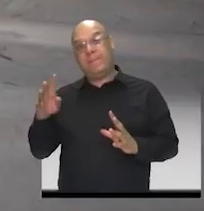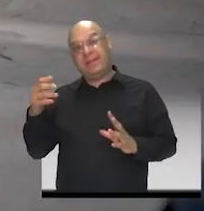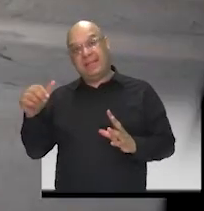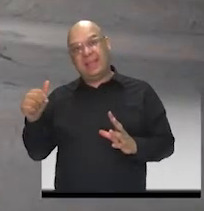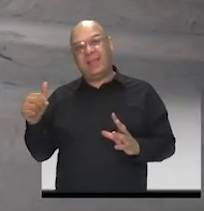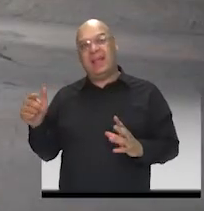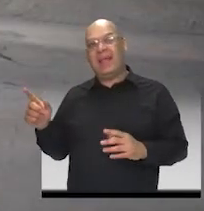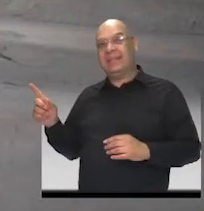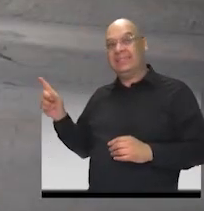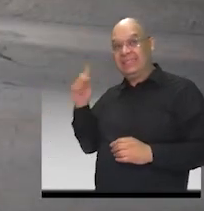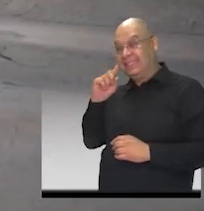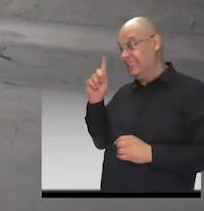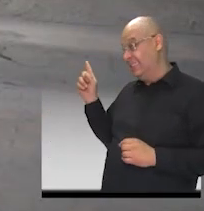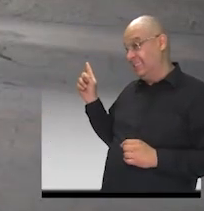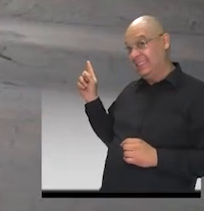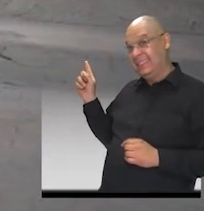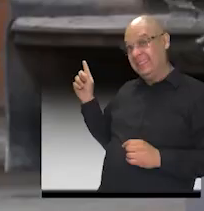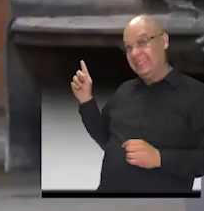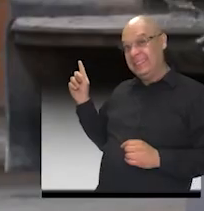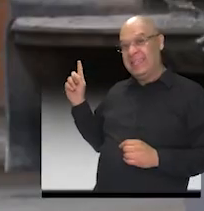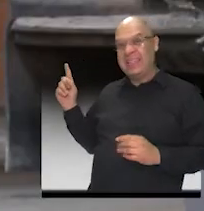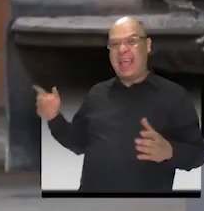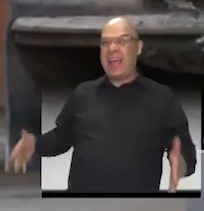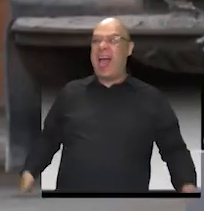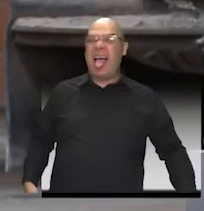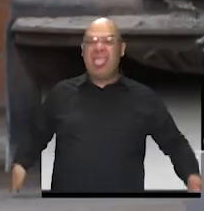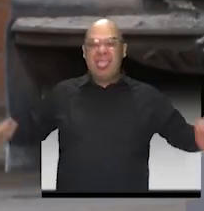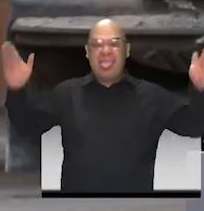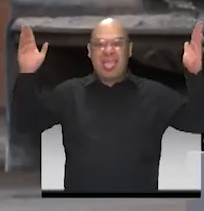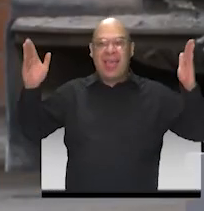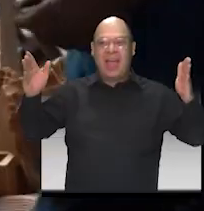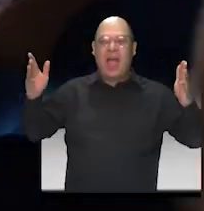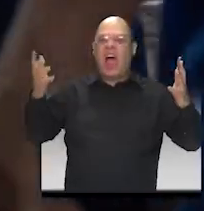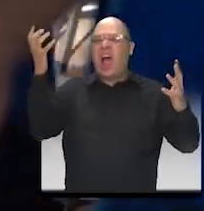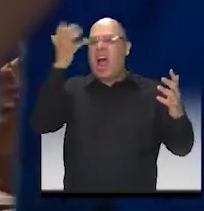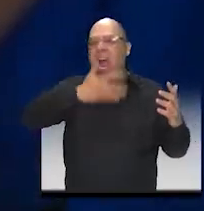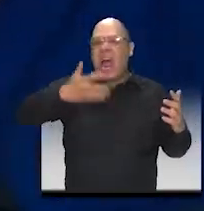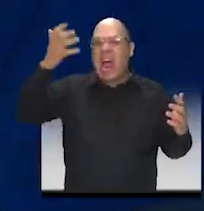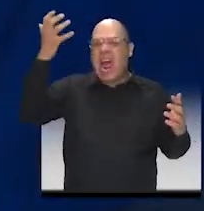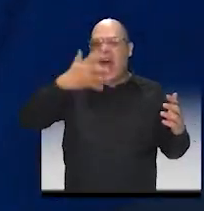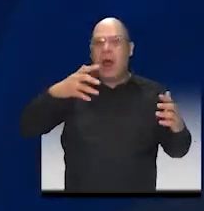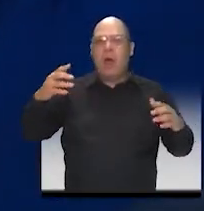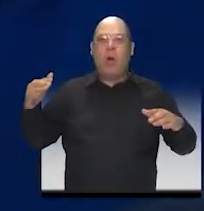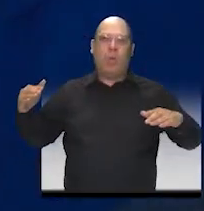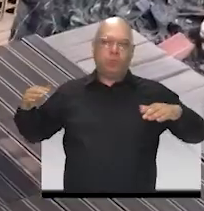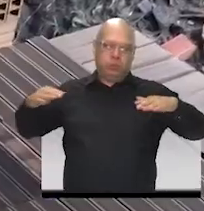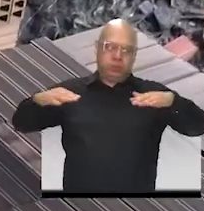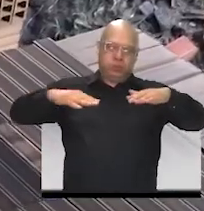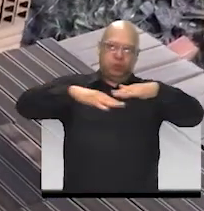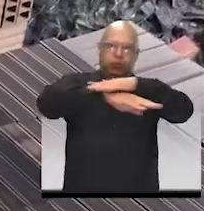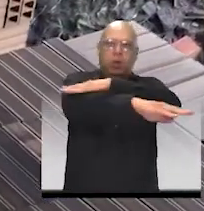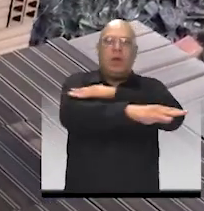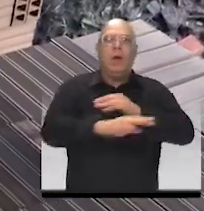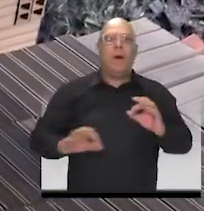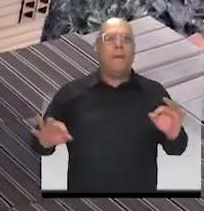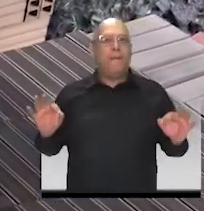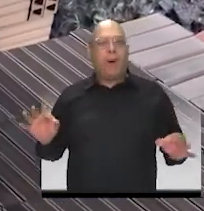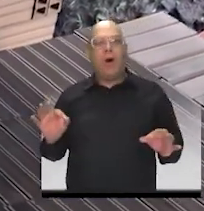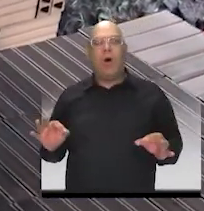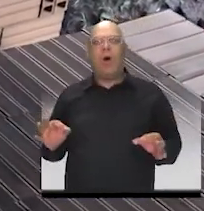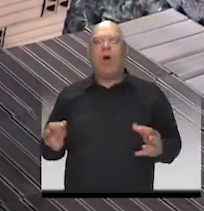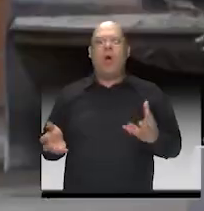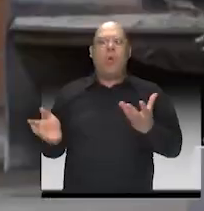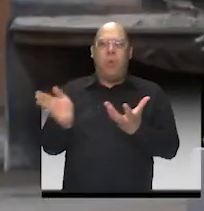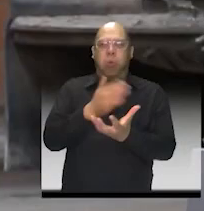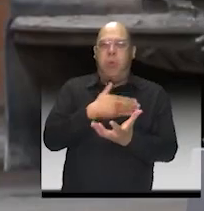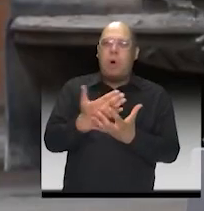horno túnel, que es este que está aquí detrás de nosotros. Ya con ese horno túnel tuvimos un proceso más eficiente, un menor consumo de carbón